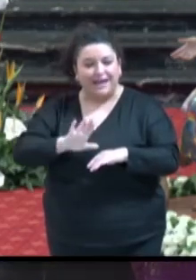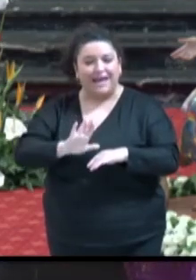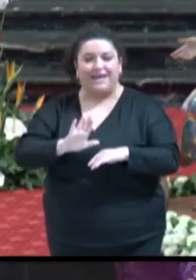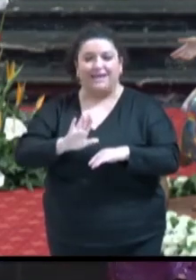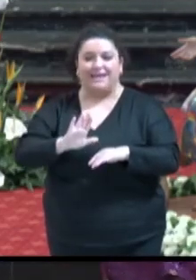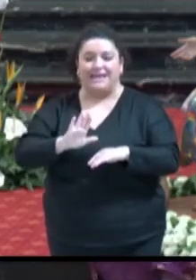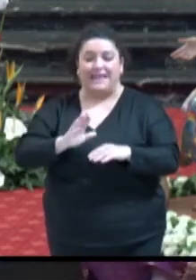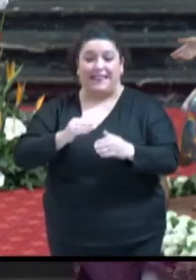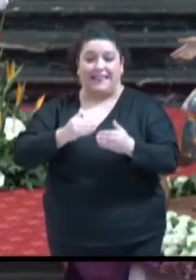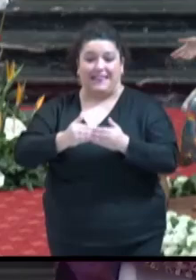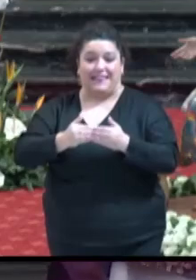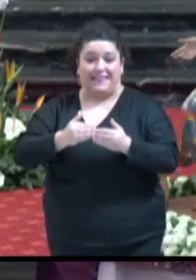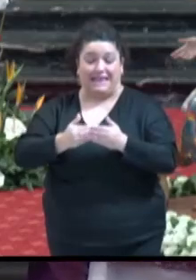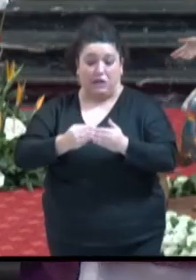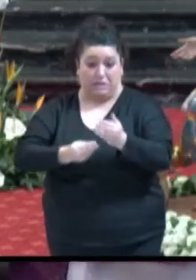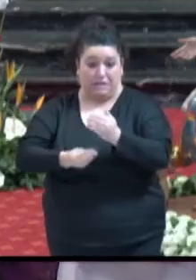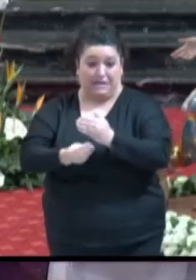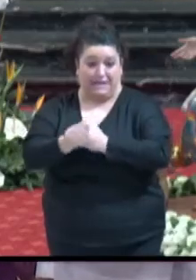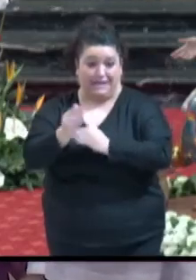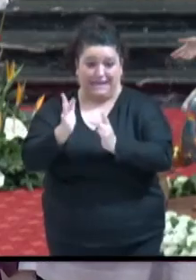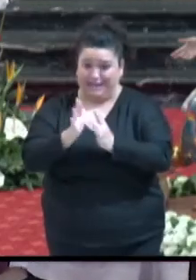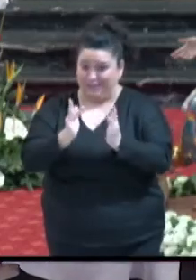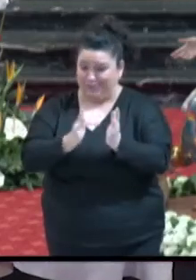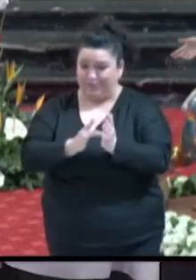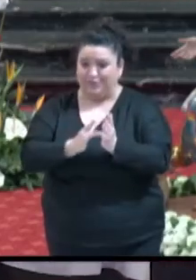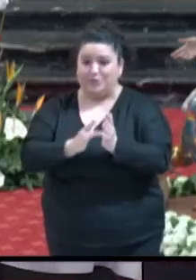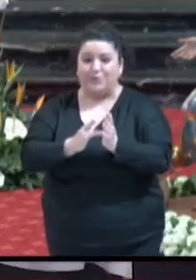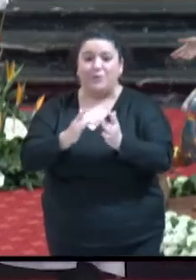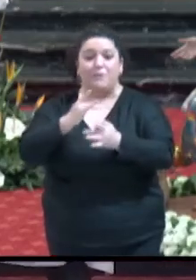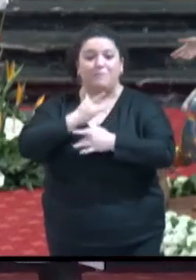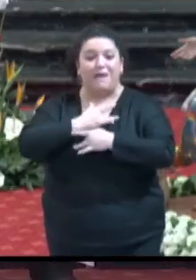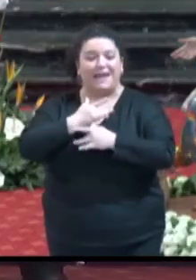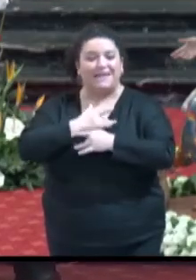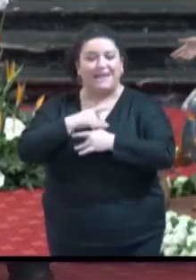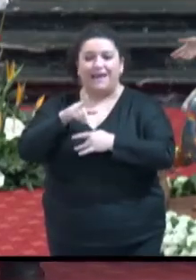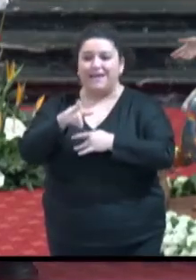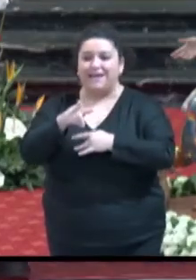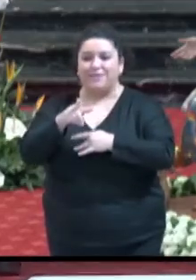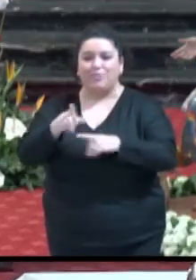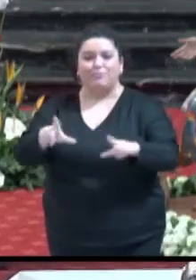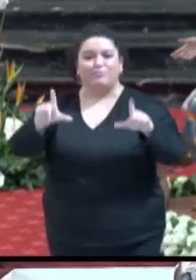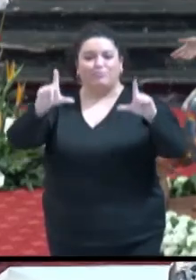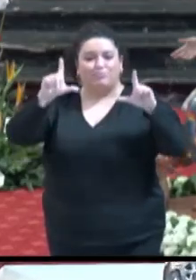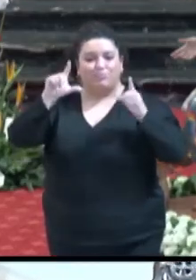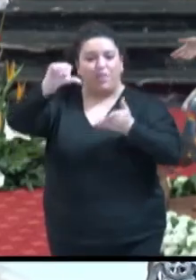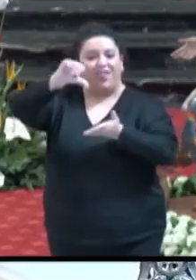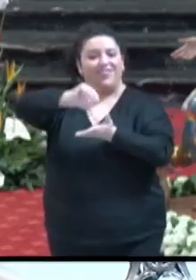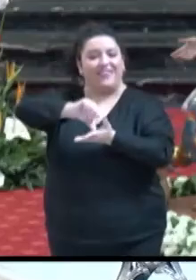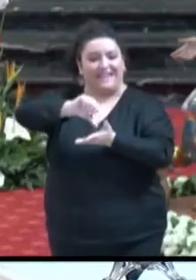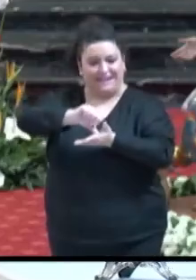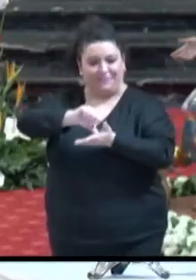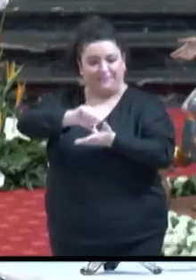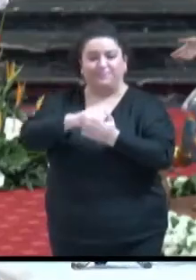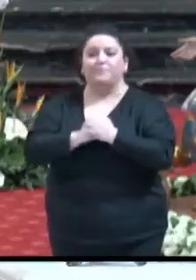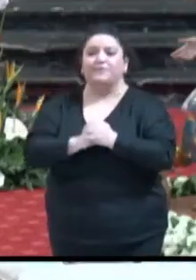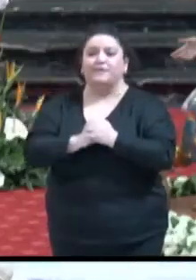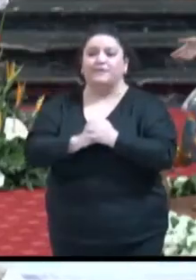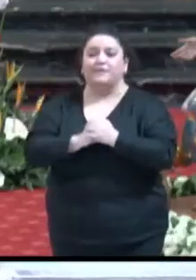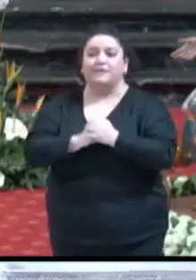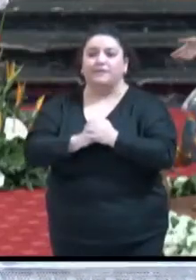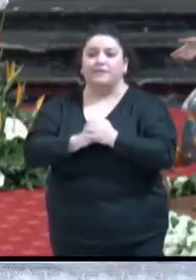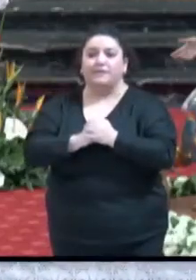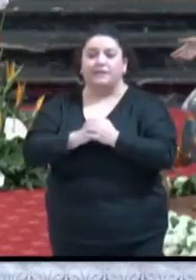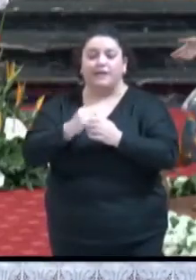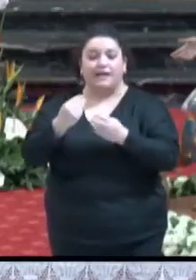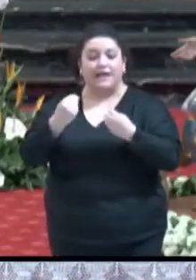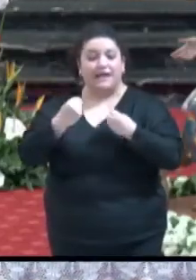lainen del nacimiento de Jesús María ocupa un lugar central el centro de la